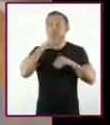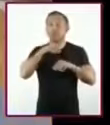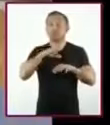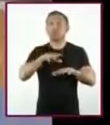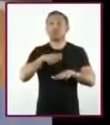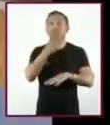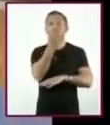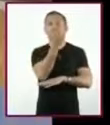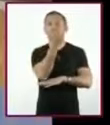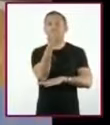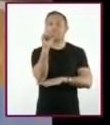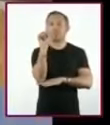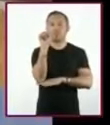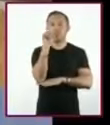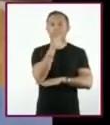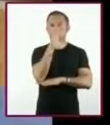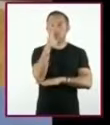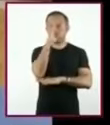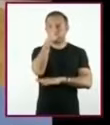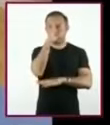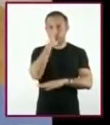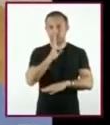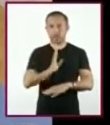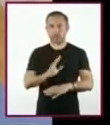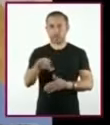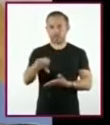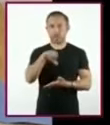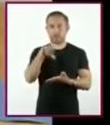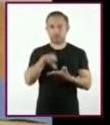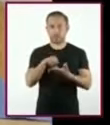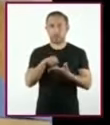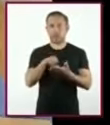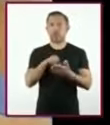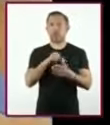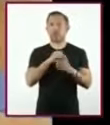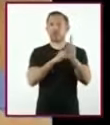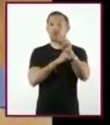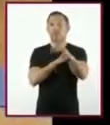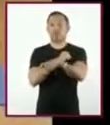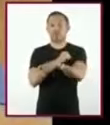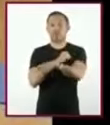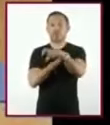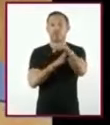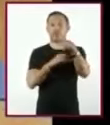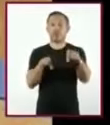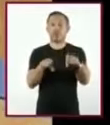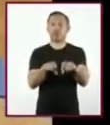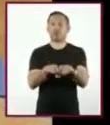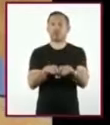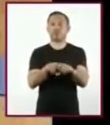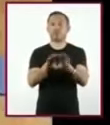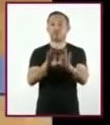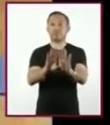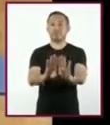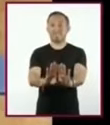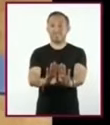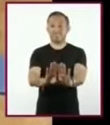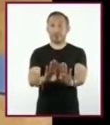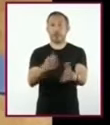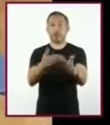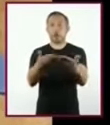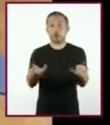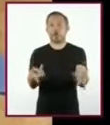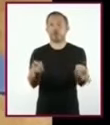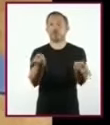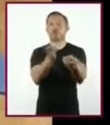al centro, descruzando la pierna izquierda. Y entonces ahora vas a llevar la pierna